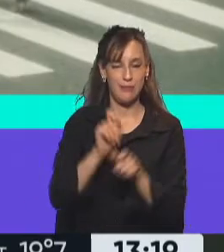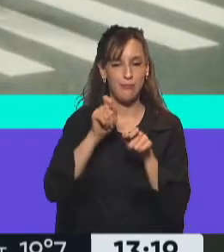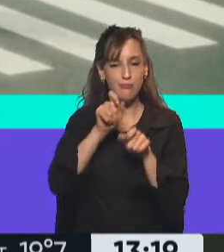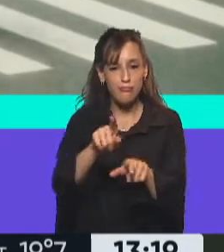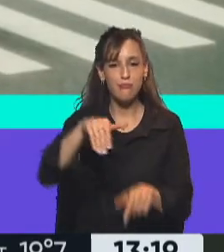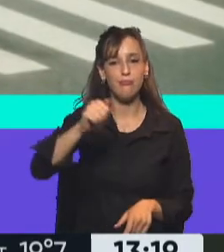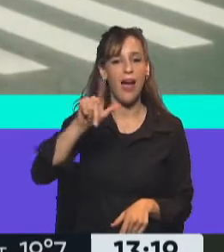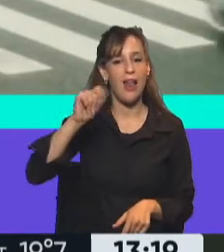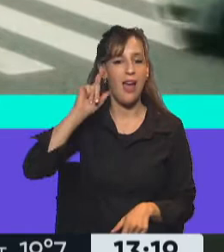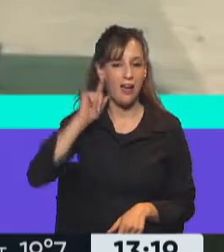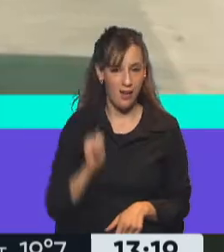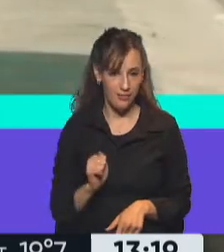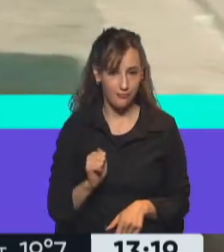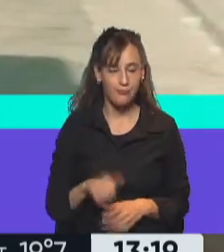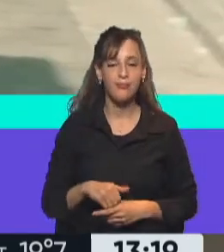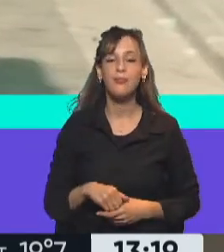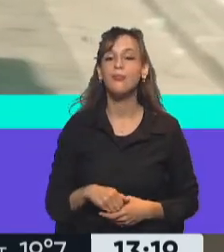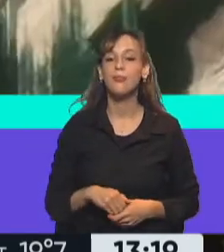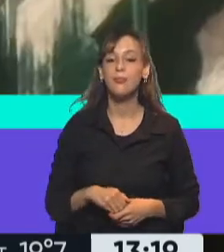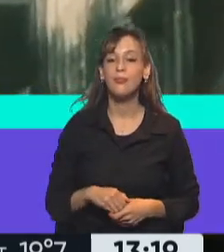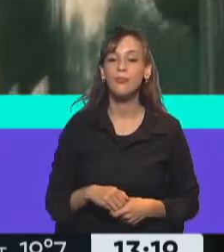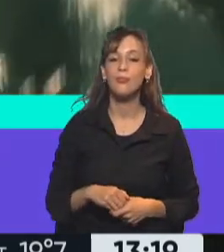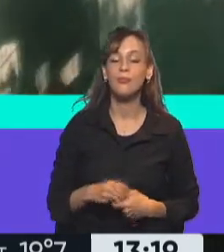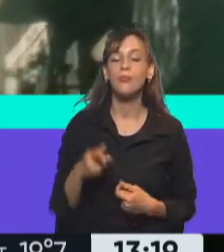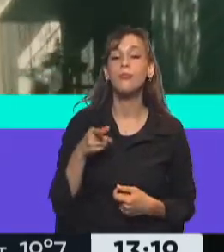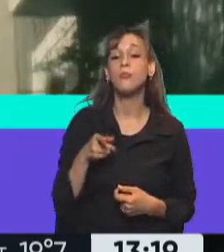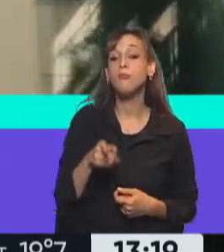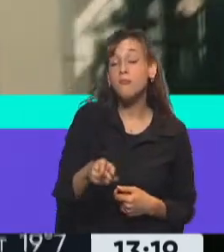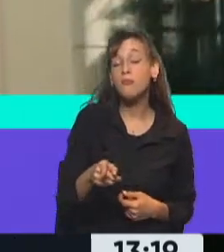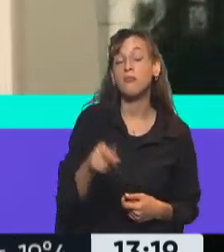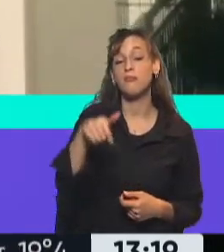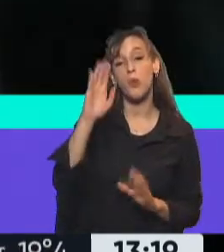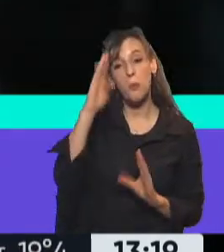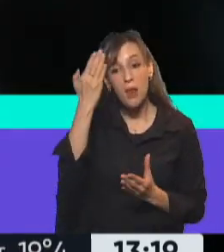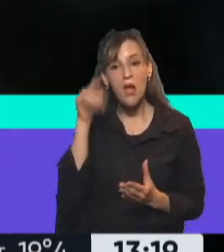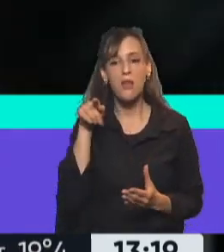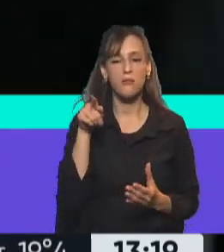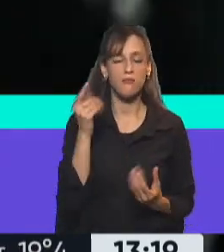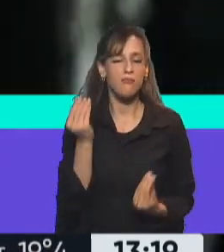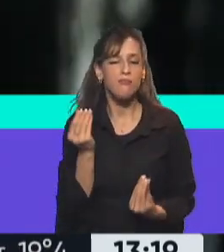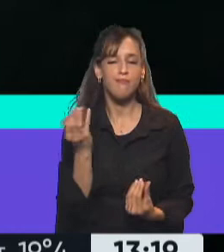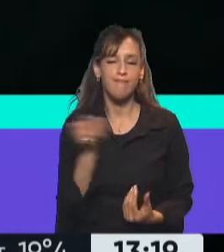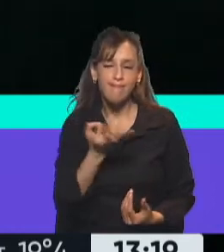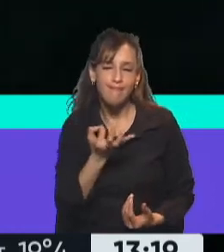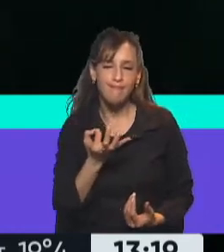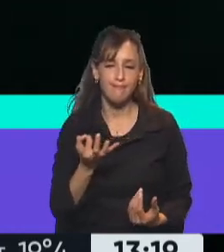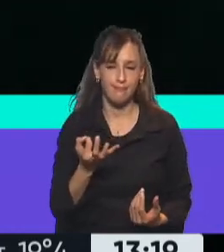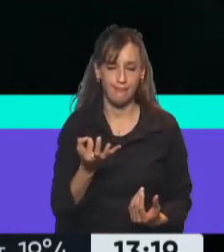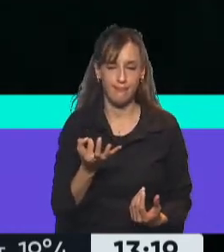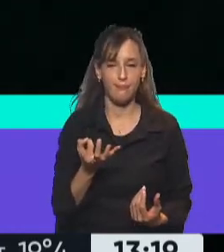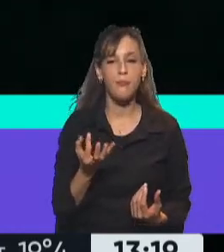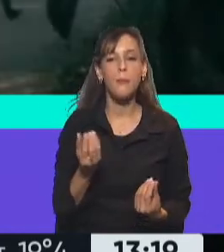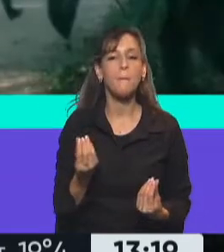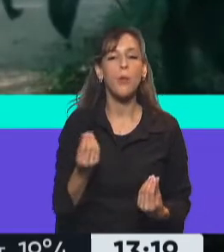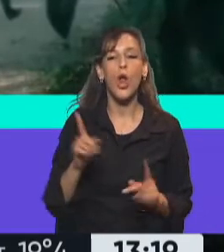agencia Telam, Mercedes Morán decía que tiene un sabor muy especial esto, porque al correrse de las típicas ternas, le quita el